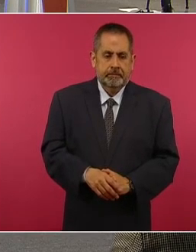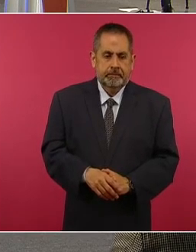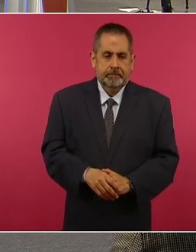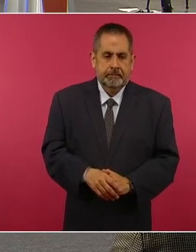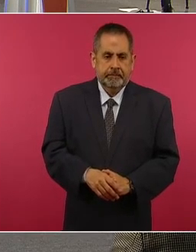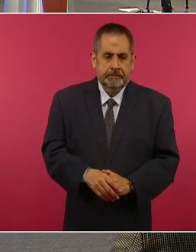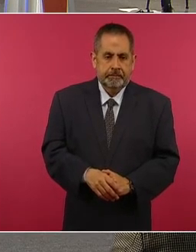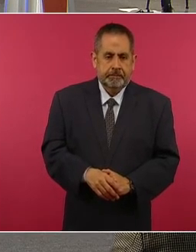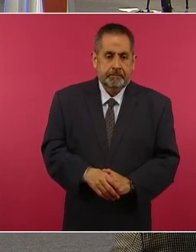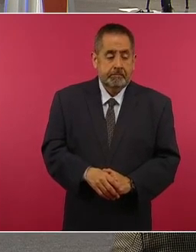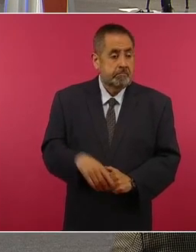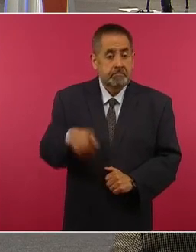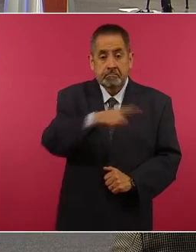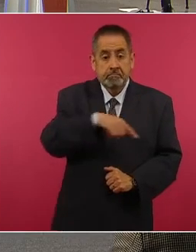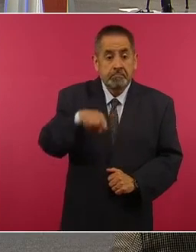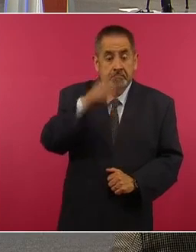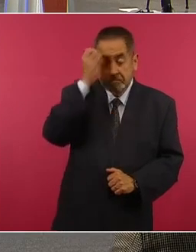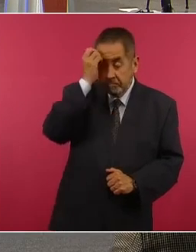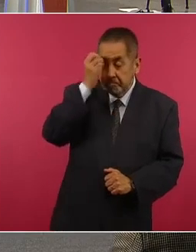Pero todo esto se olvida.